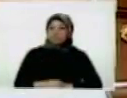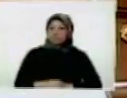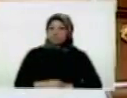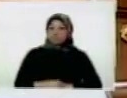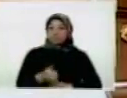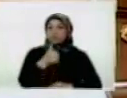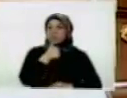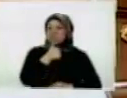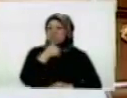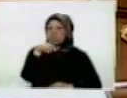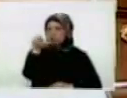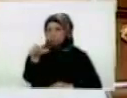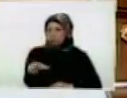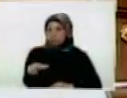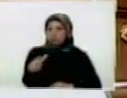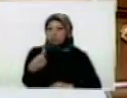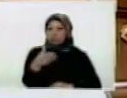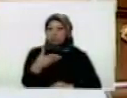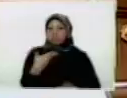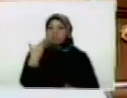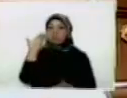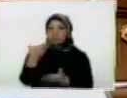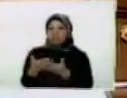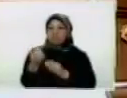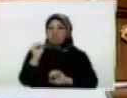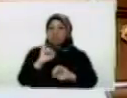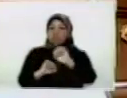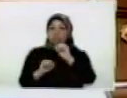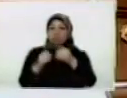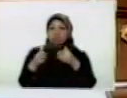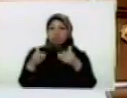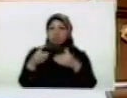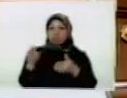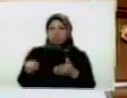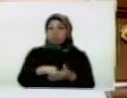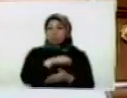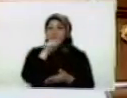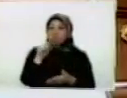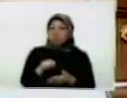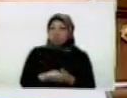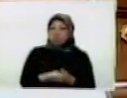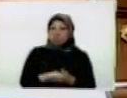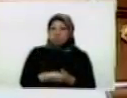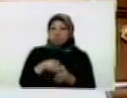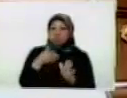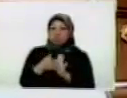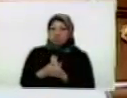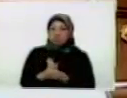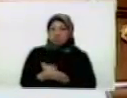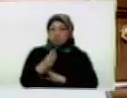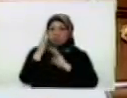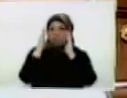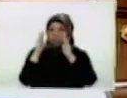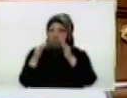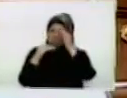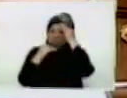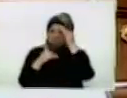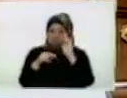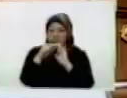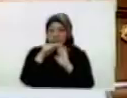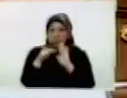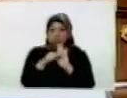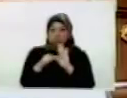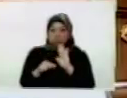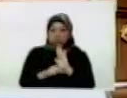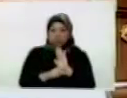quien puso su cargo a la orden como defensora pública general. A propósito de esto y atendiendo al